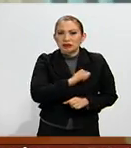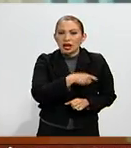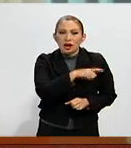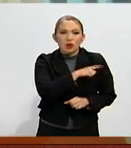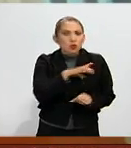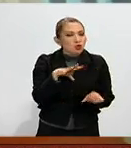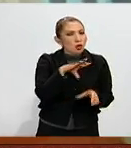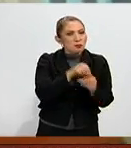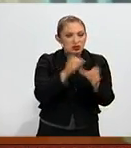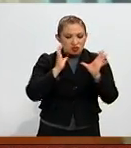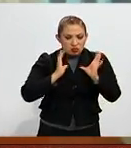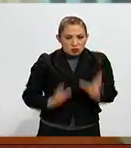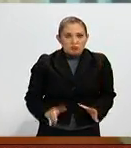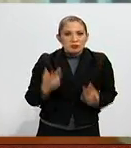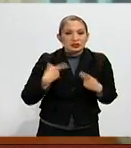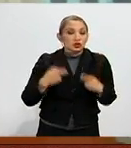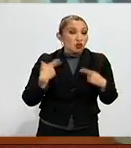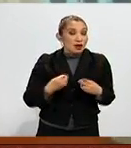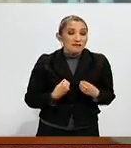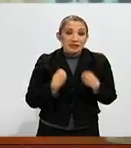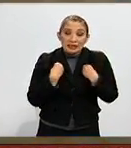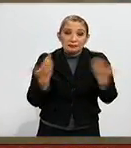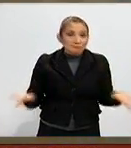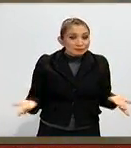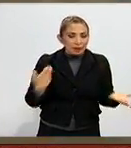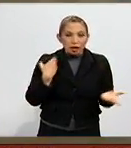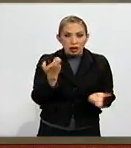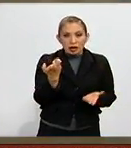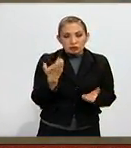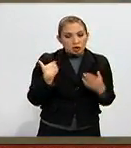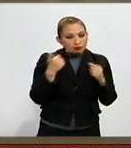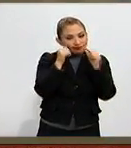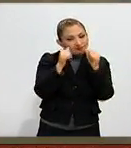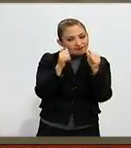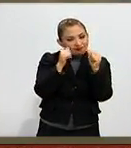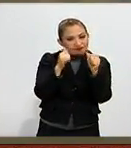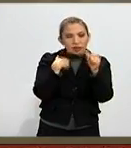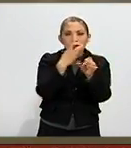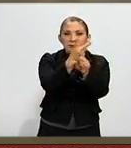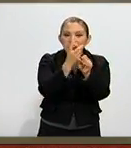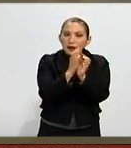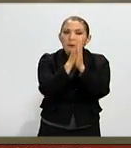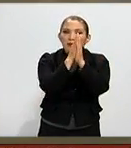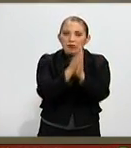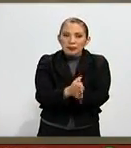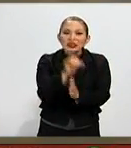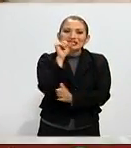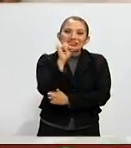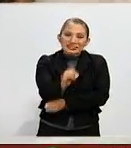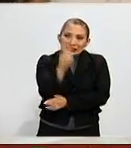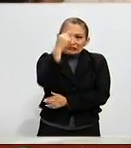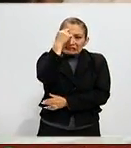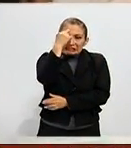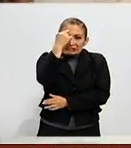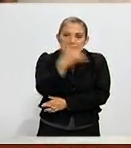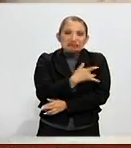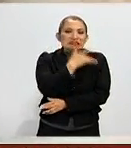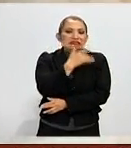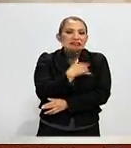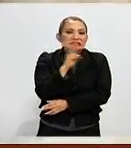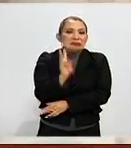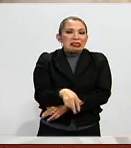la integridad y la vida de la gente. Así que pues estamos en eso. Exhorto a que sí hagamos conciencia en este